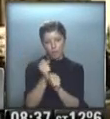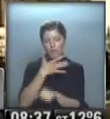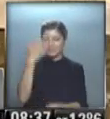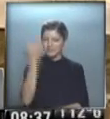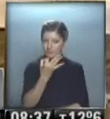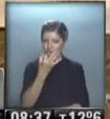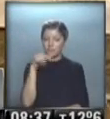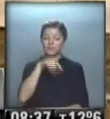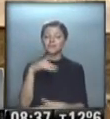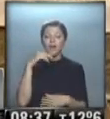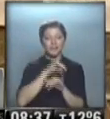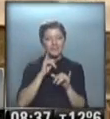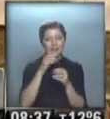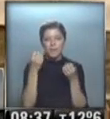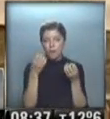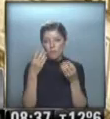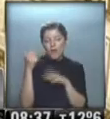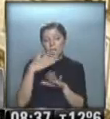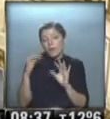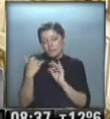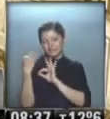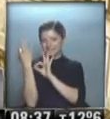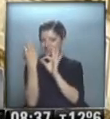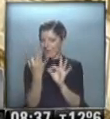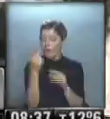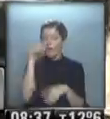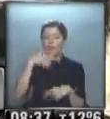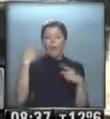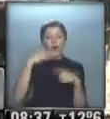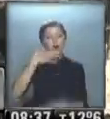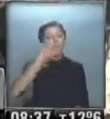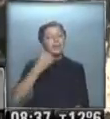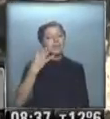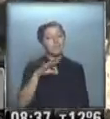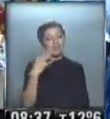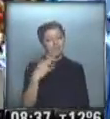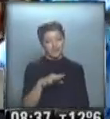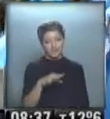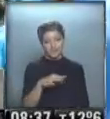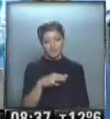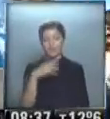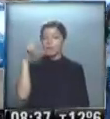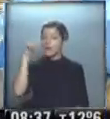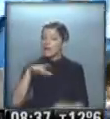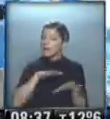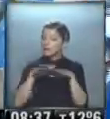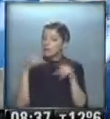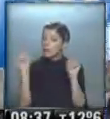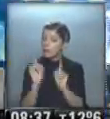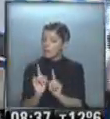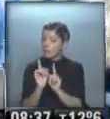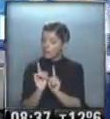esperado que hubiera sido una noticia antes, pero bueno, finalmente llegó y bueno, ahora hay que cumplir. Para esa tendencia, para esa pelea, que se haya